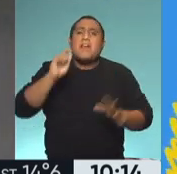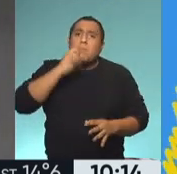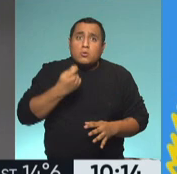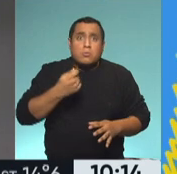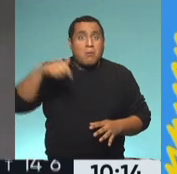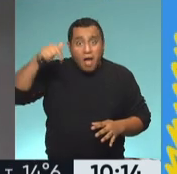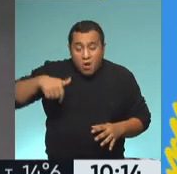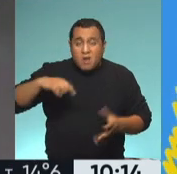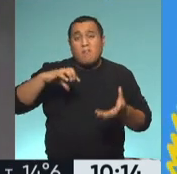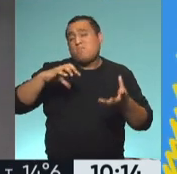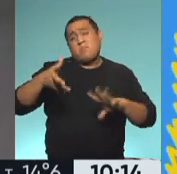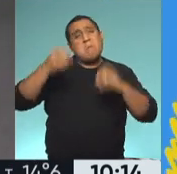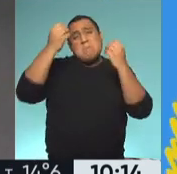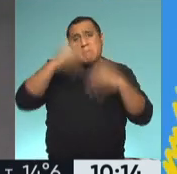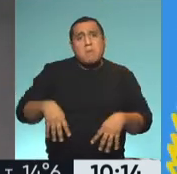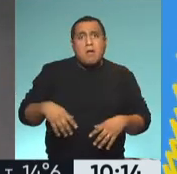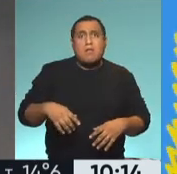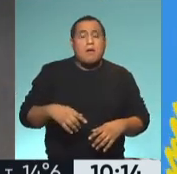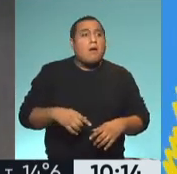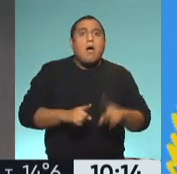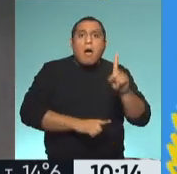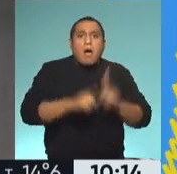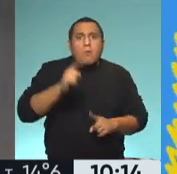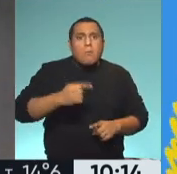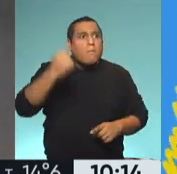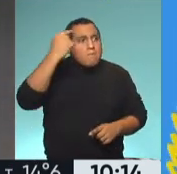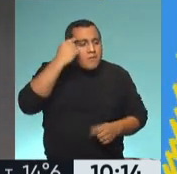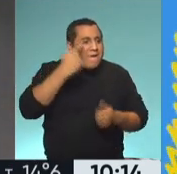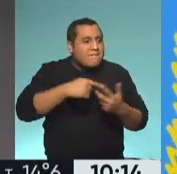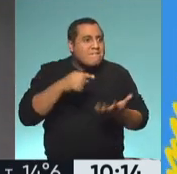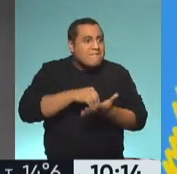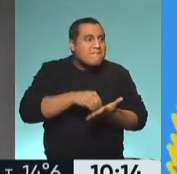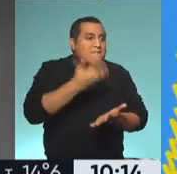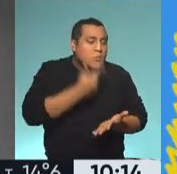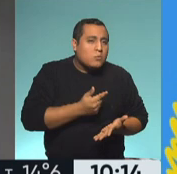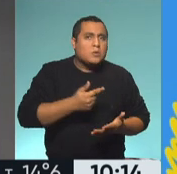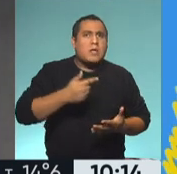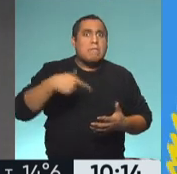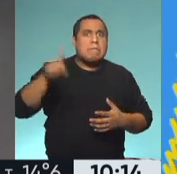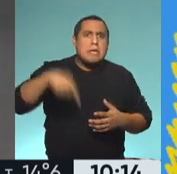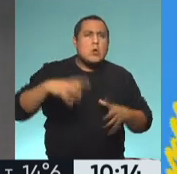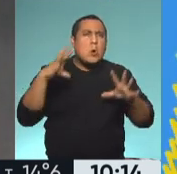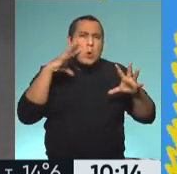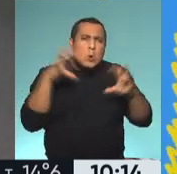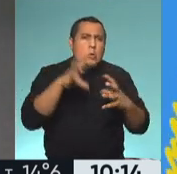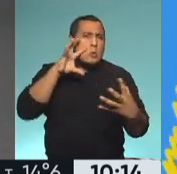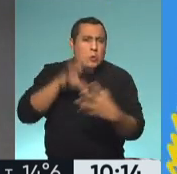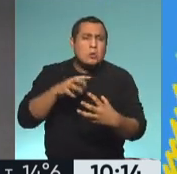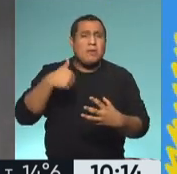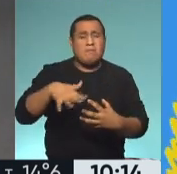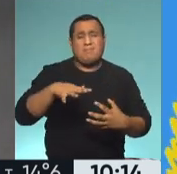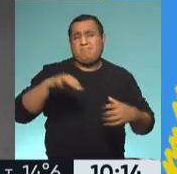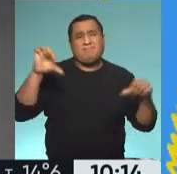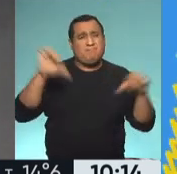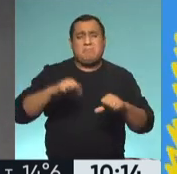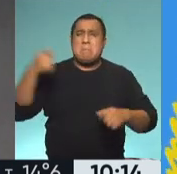perdido. La codicia ha envenenado las almas. Ha levantado barreras de odio. Nos ha empujado hacia la miseria y las